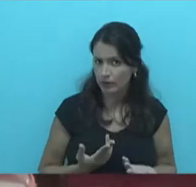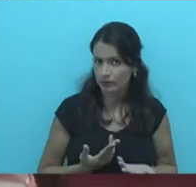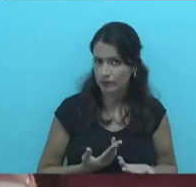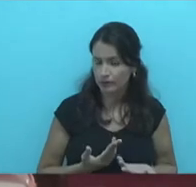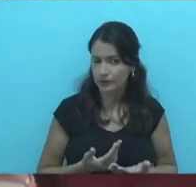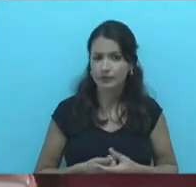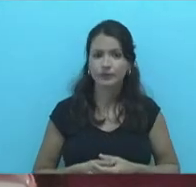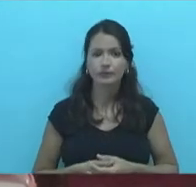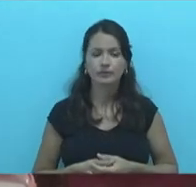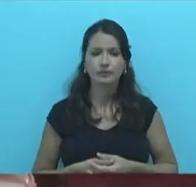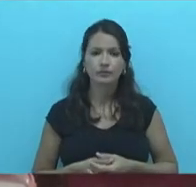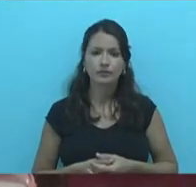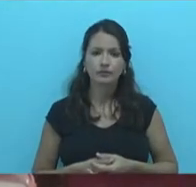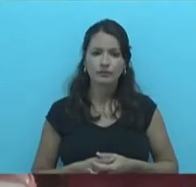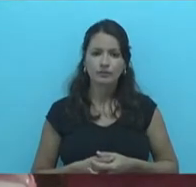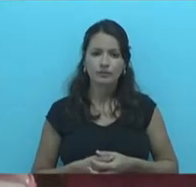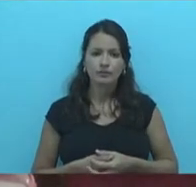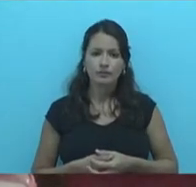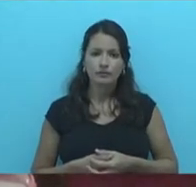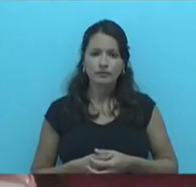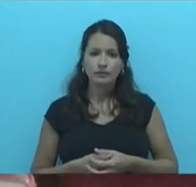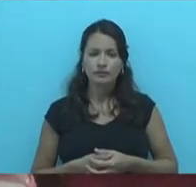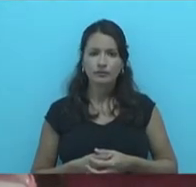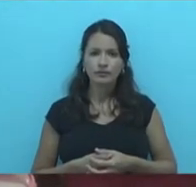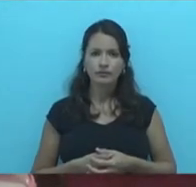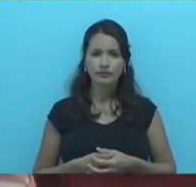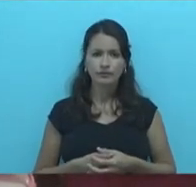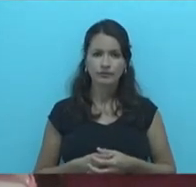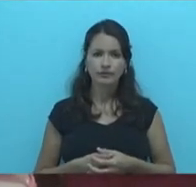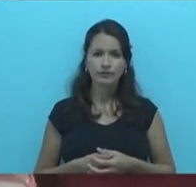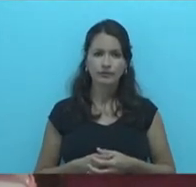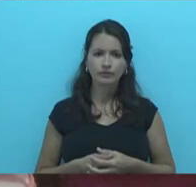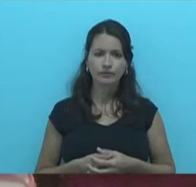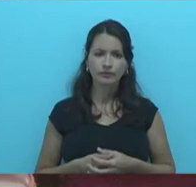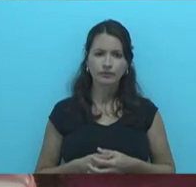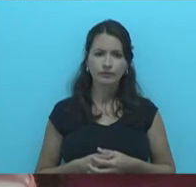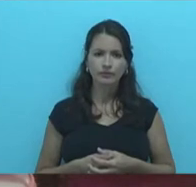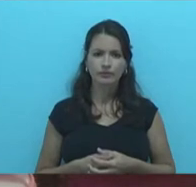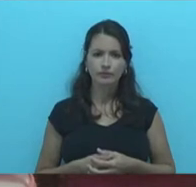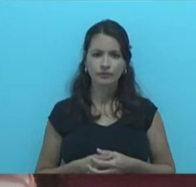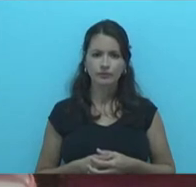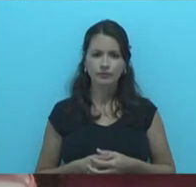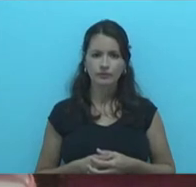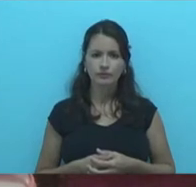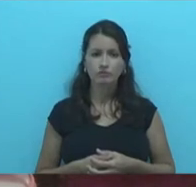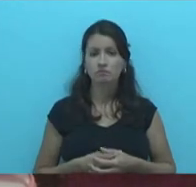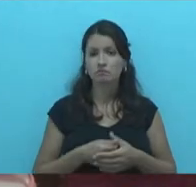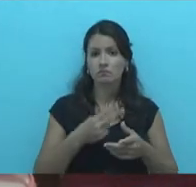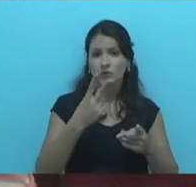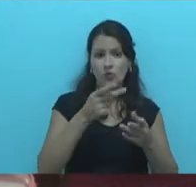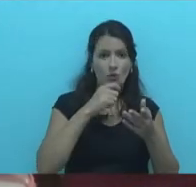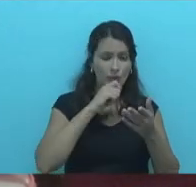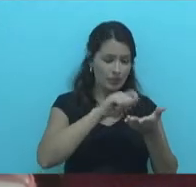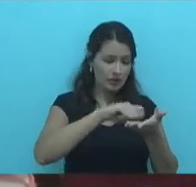a Eduardo Galeano, que habla sobre la Guerra del Chaco, y también Augusto Roas Basto,